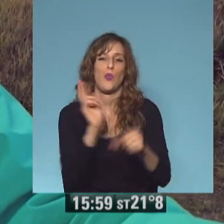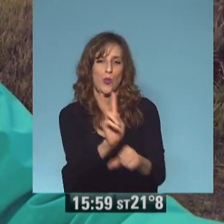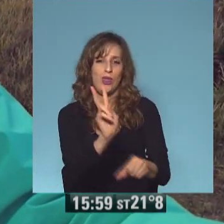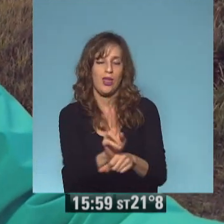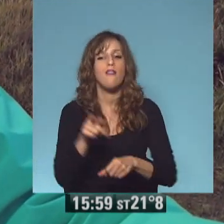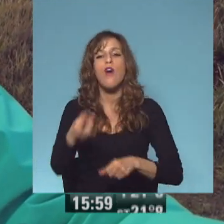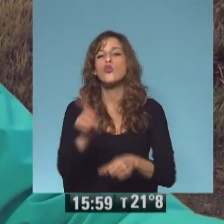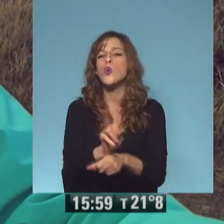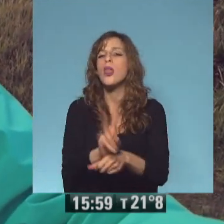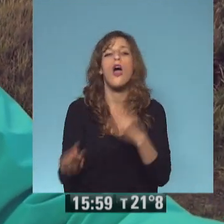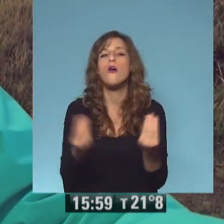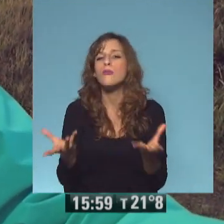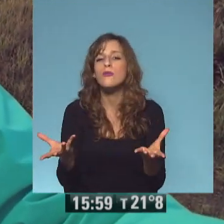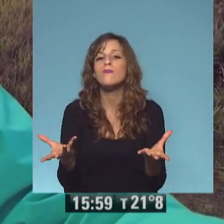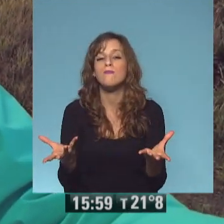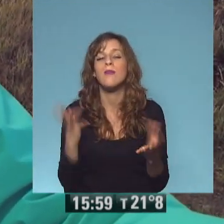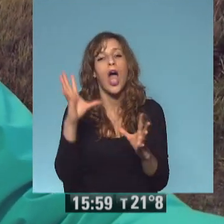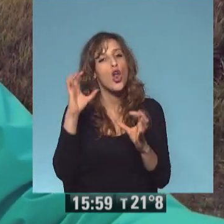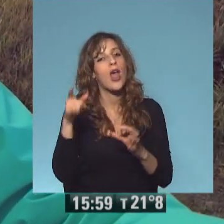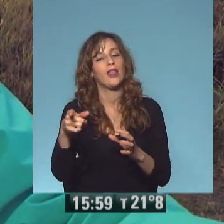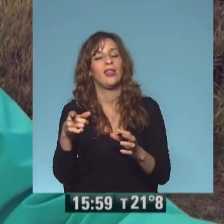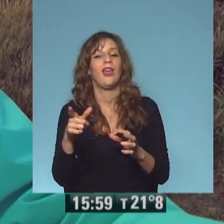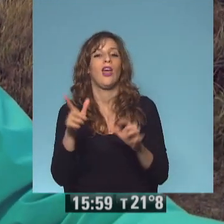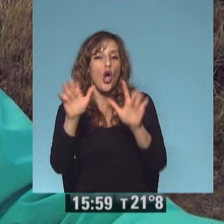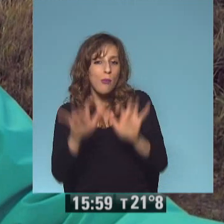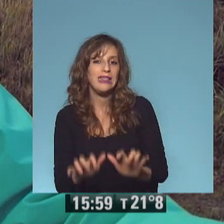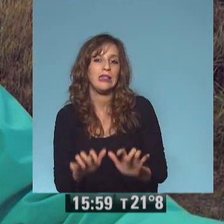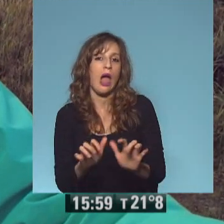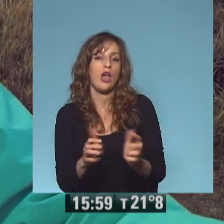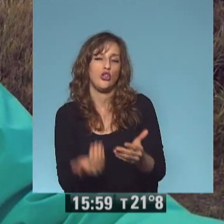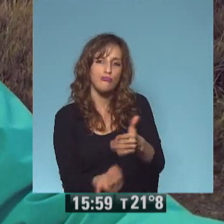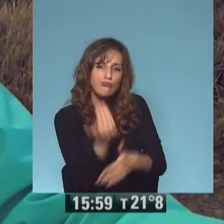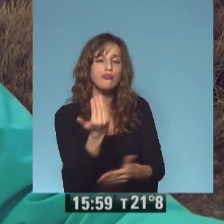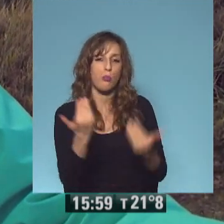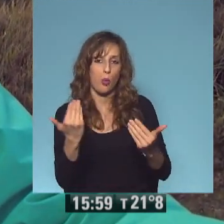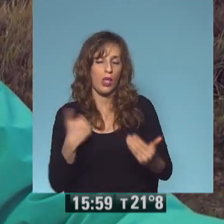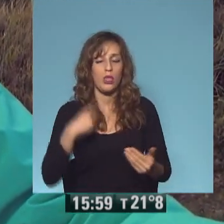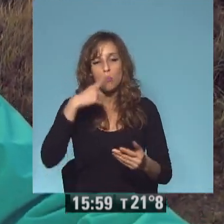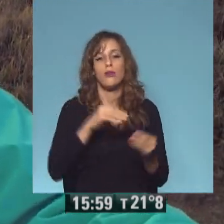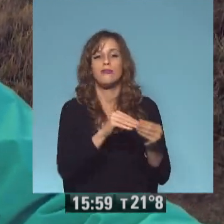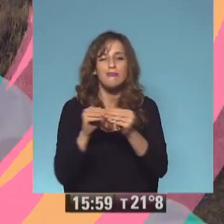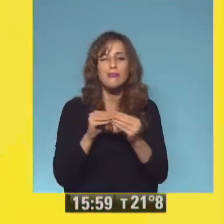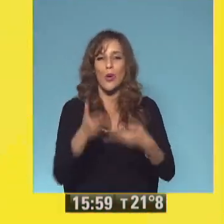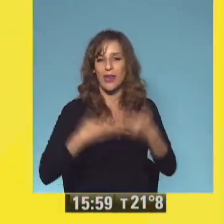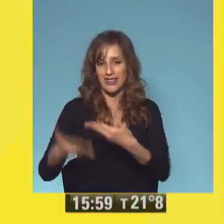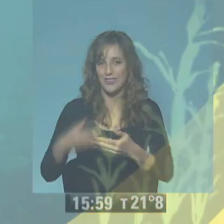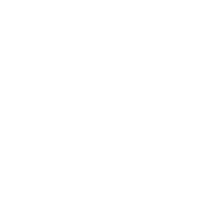lugar en el que vos vivís? No te olvides de dejar tus comentarios Y si te gustó, compartirlo con tus amigos y amigas ¡Nos vemos!